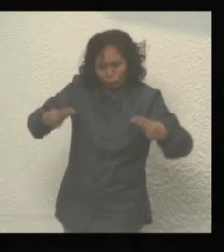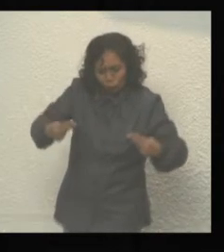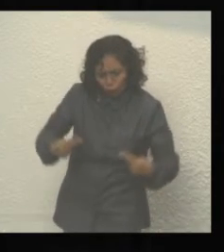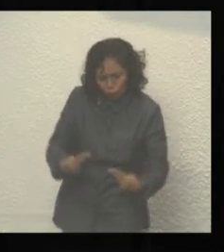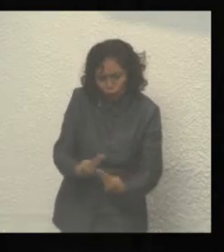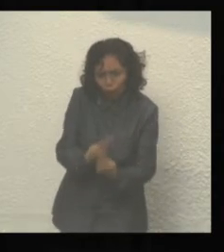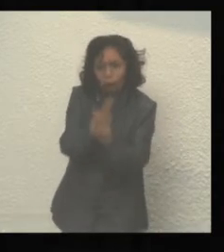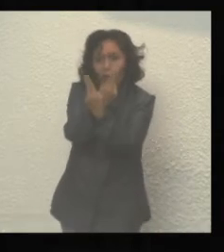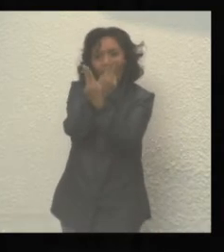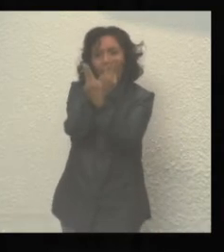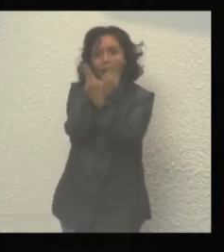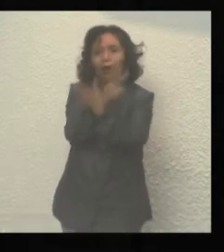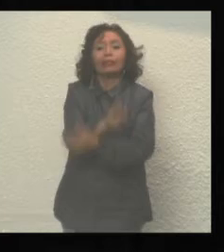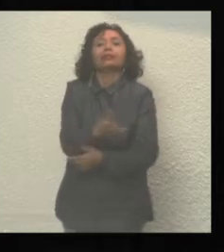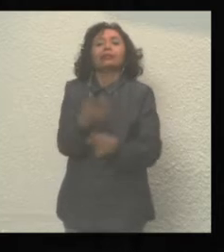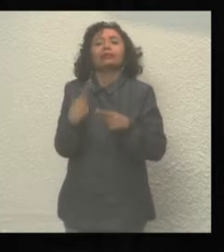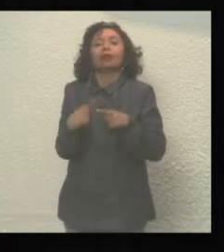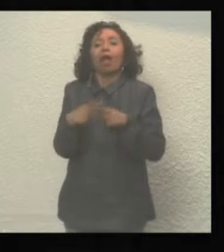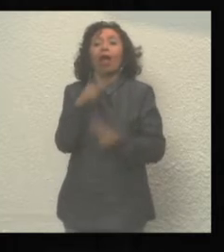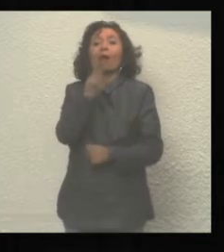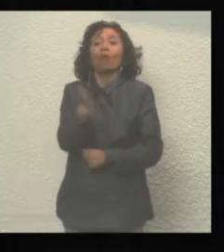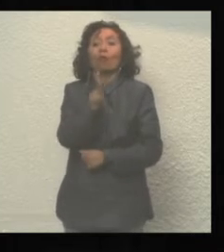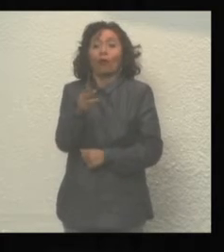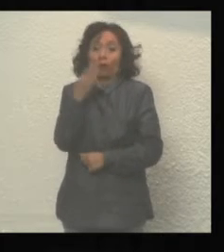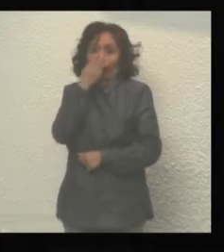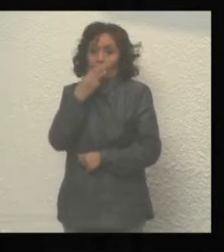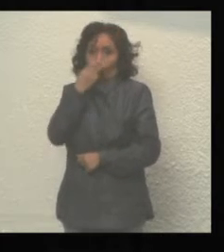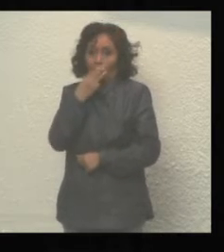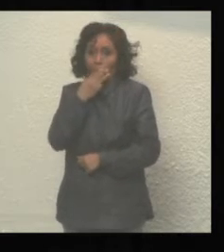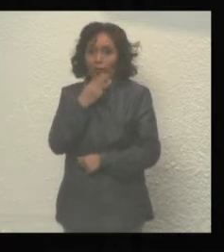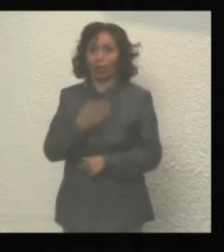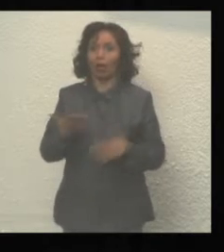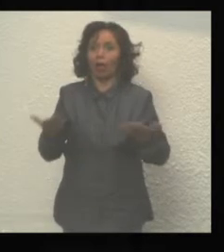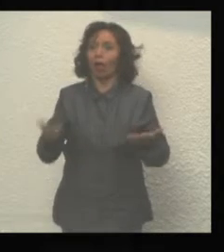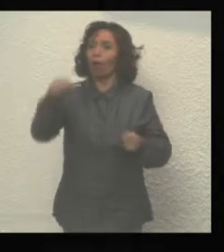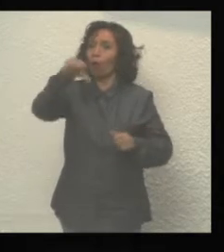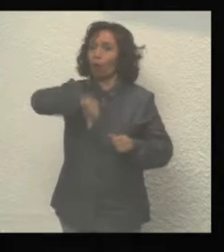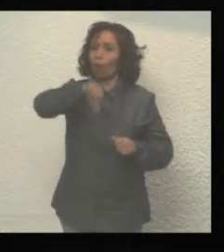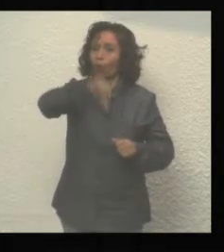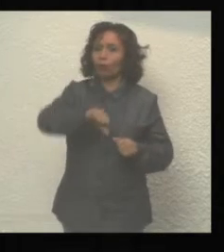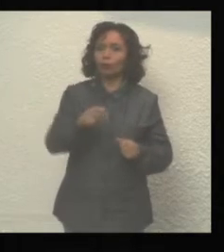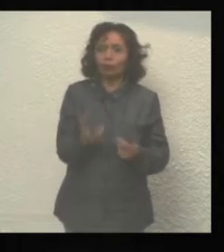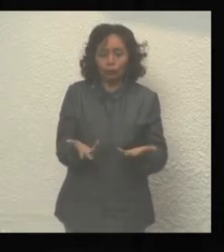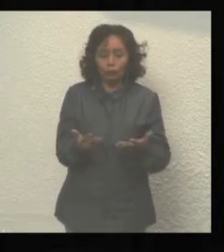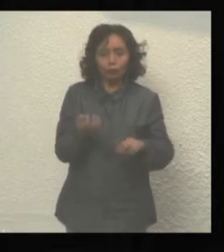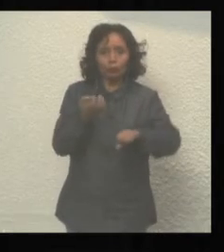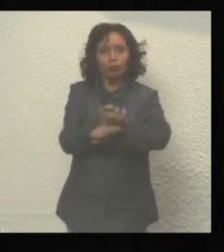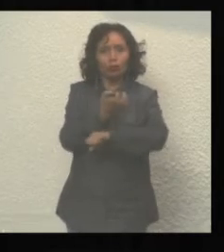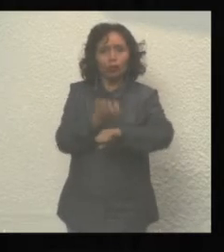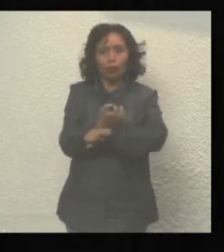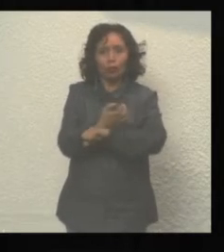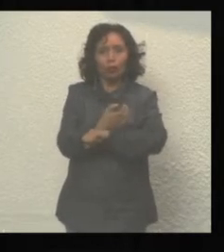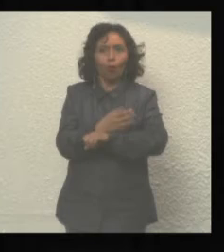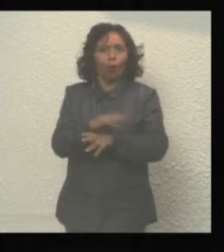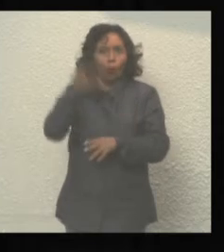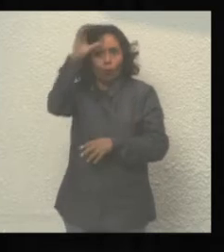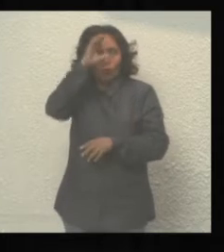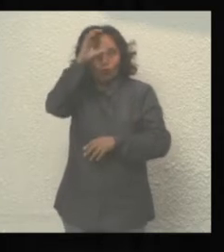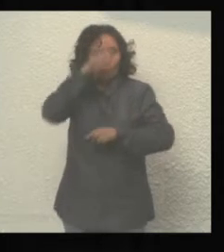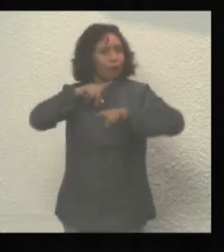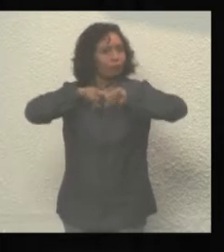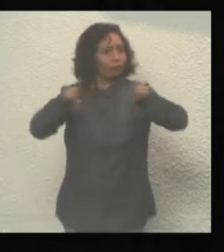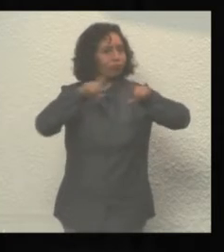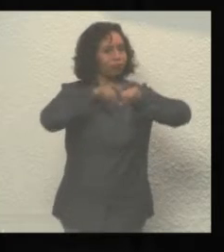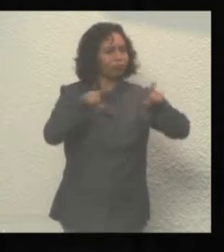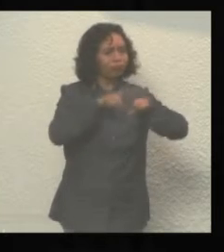maya. Hoy es un estado y un pueblo pluricultural. Significa que está conformado